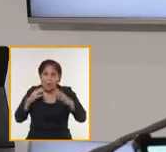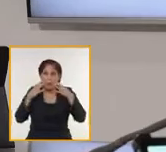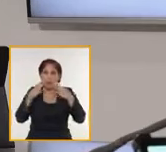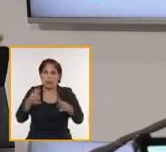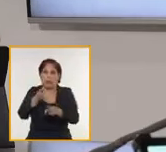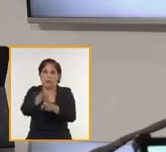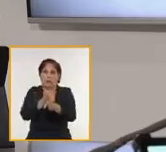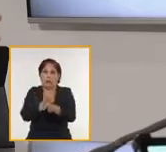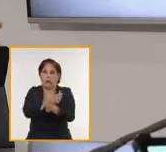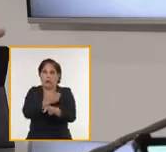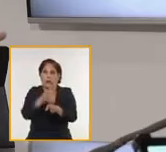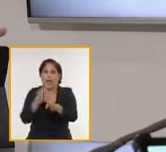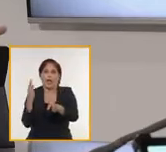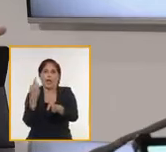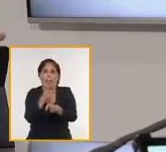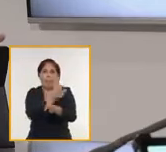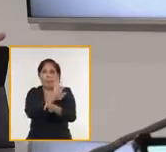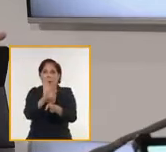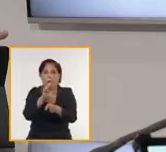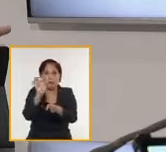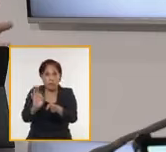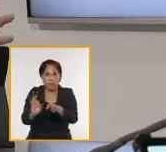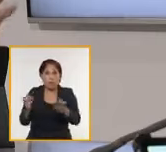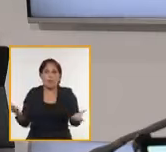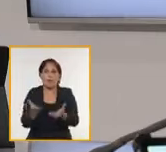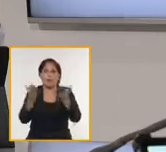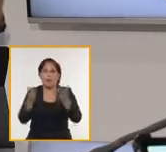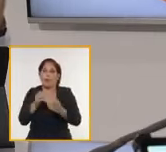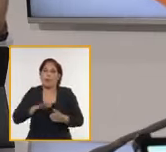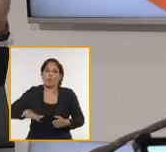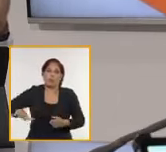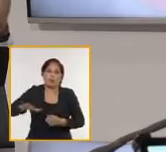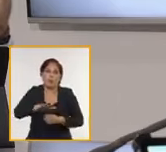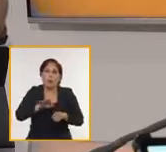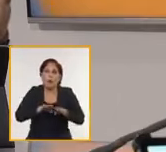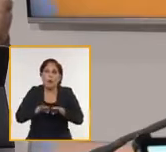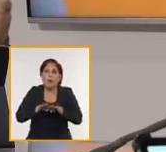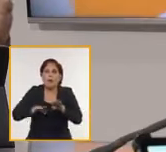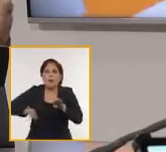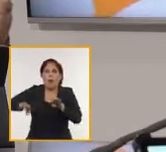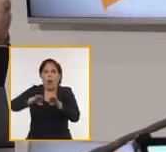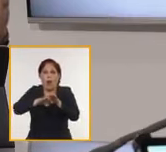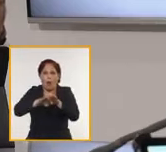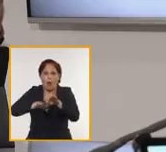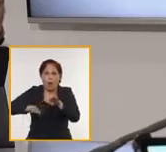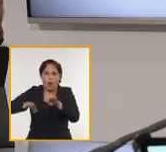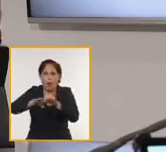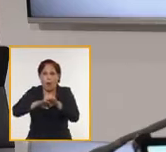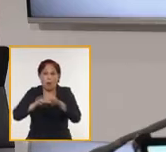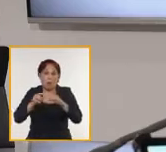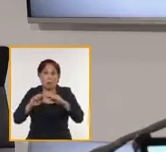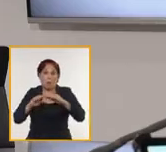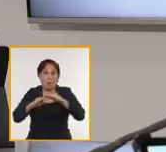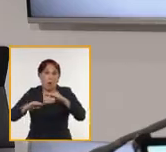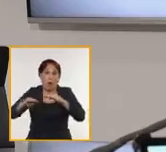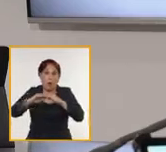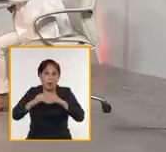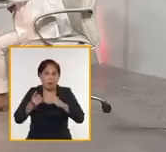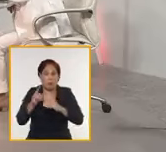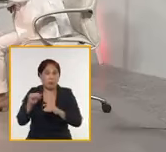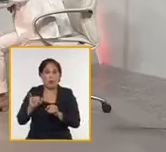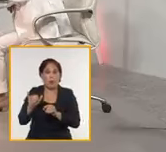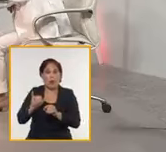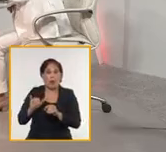esquema y la búsqueda de un desarrollo común. Esto es lo más importante, porque eso es lo